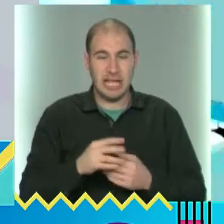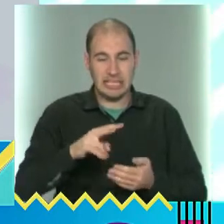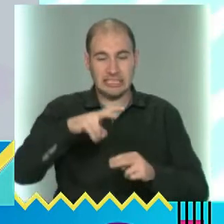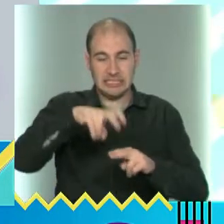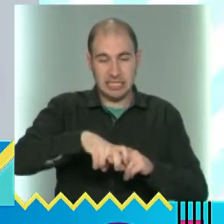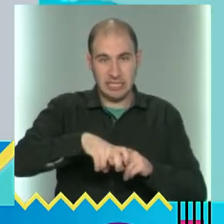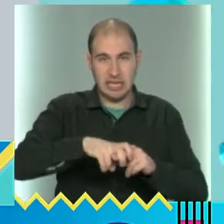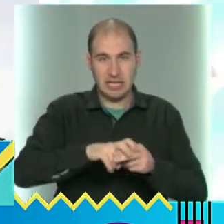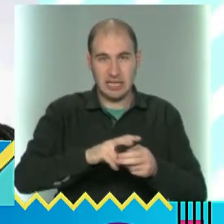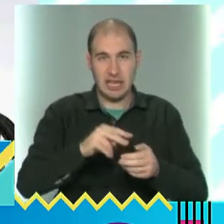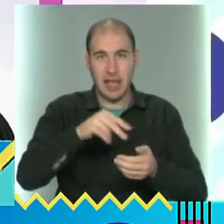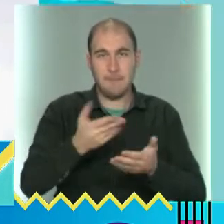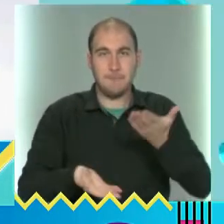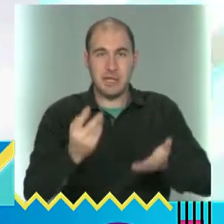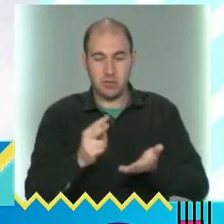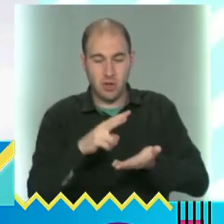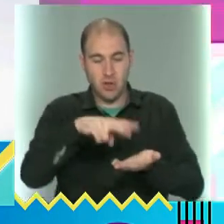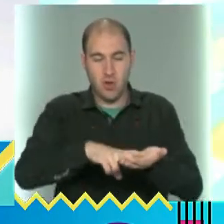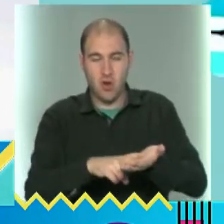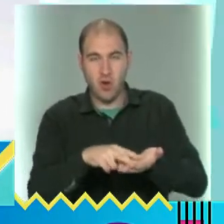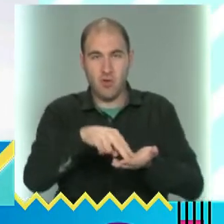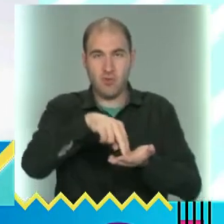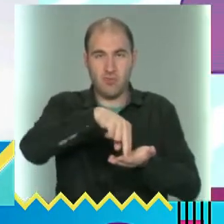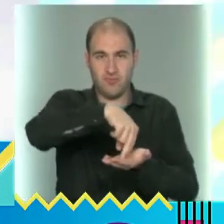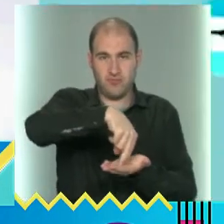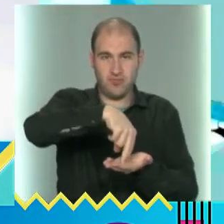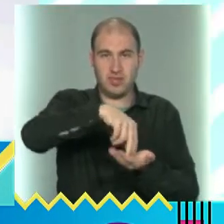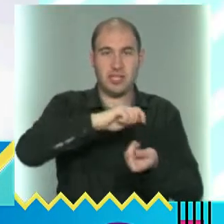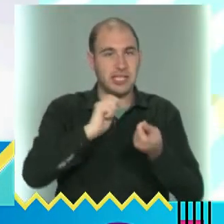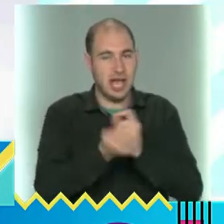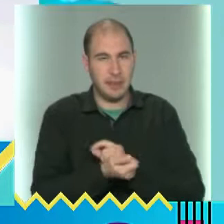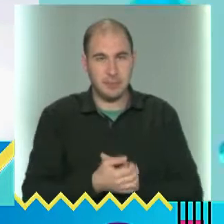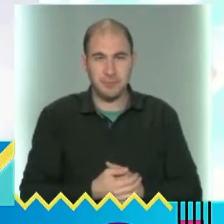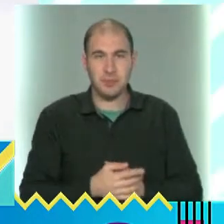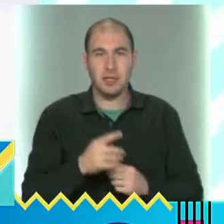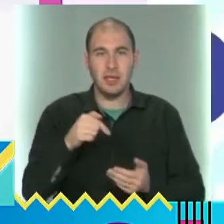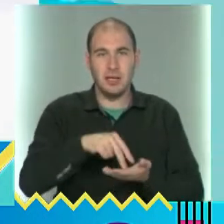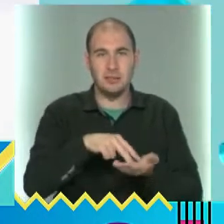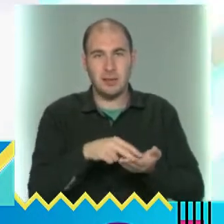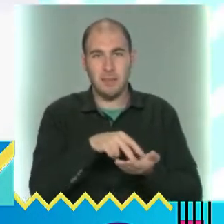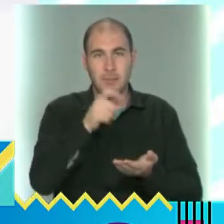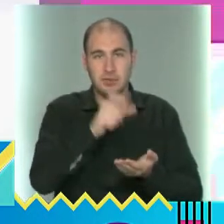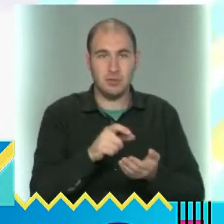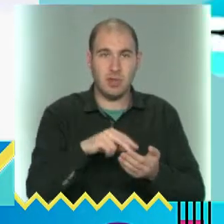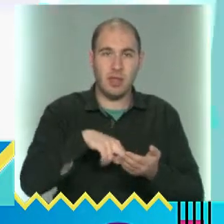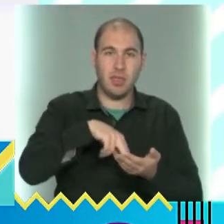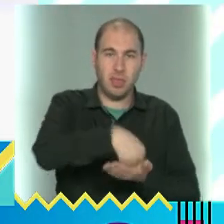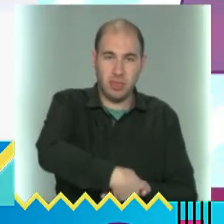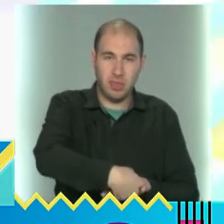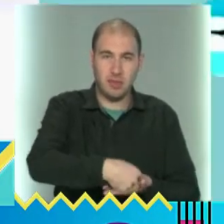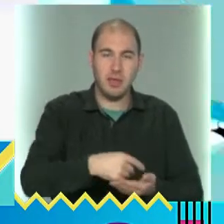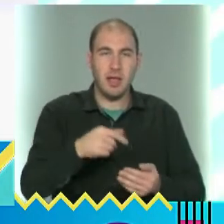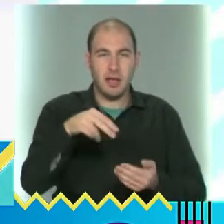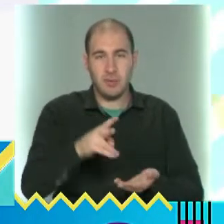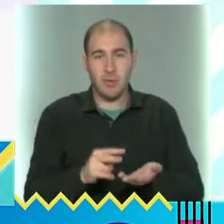silla cambie, su peso total hace que su centro de gravedad cambie. Y esto puede causar que la persona pueda sufrir un accidente. Por eso los